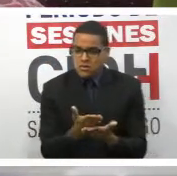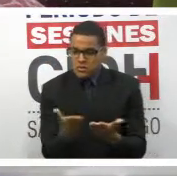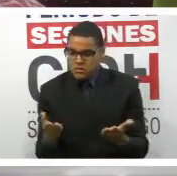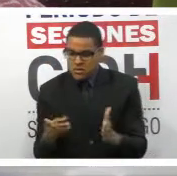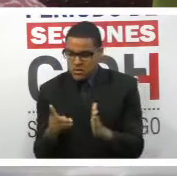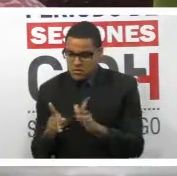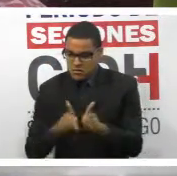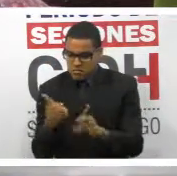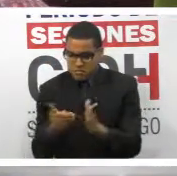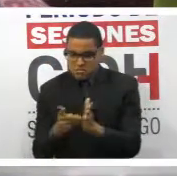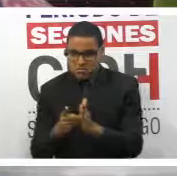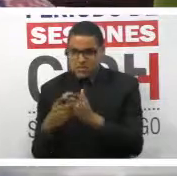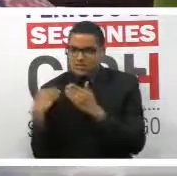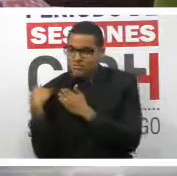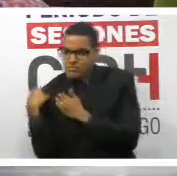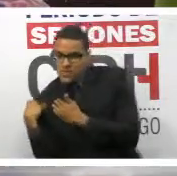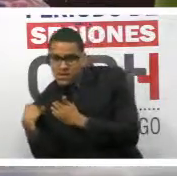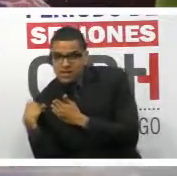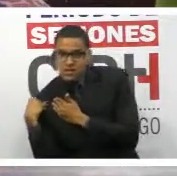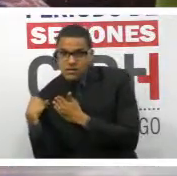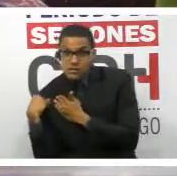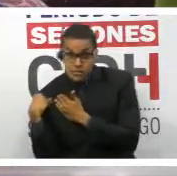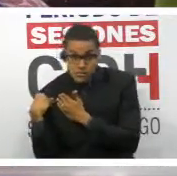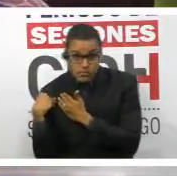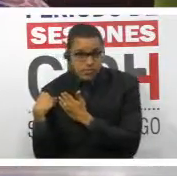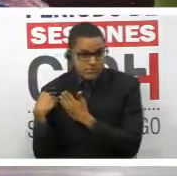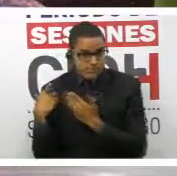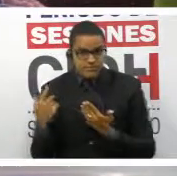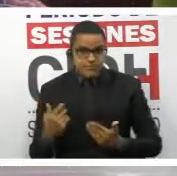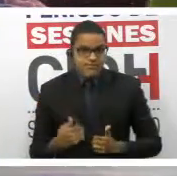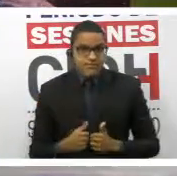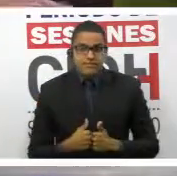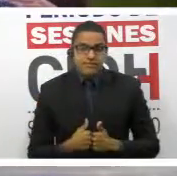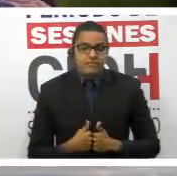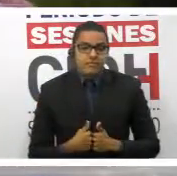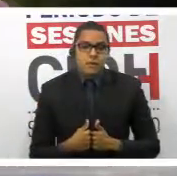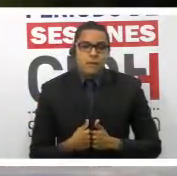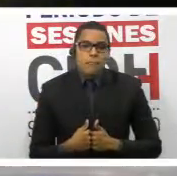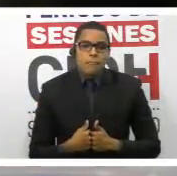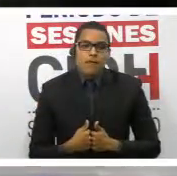a partir de de poder implementar una armonización en la convención